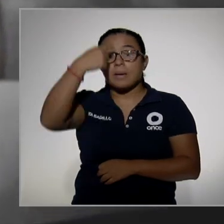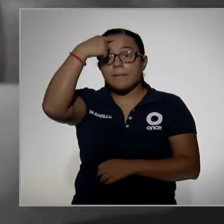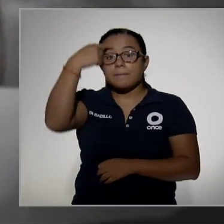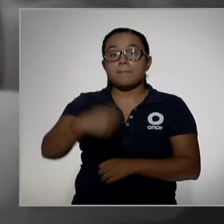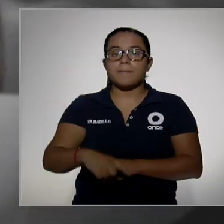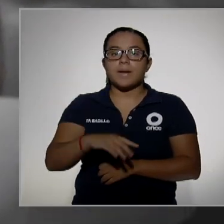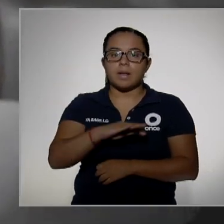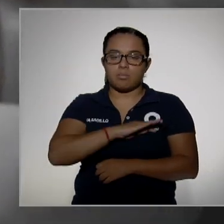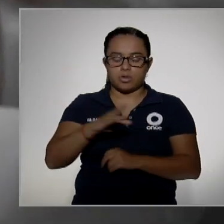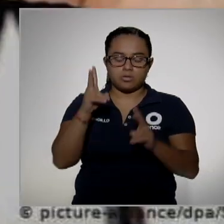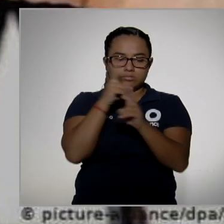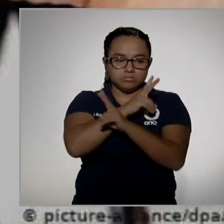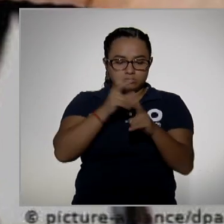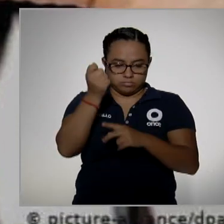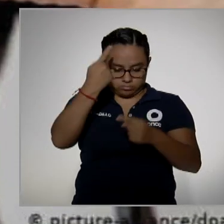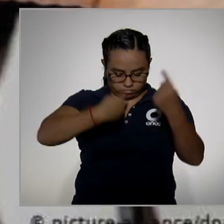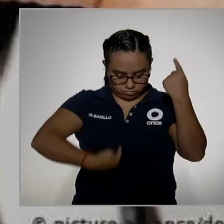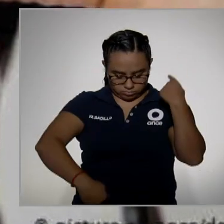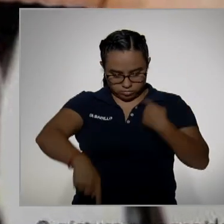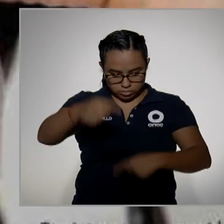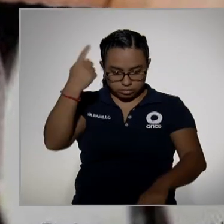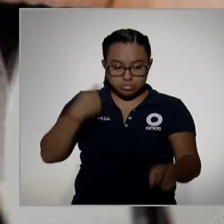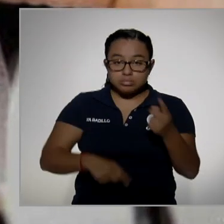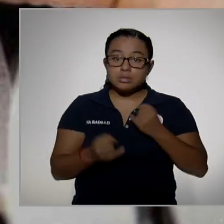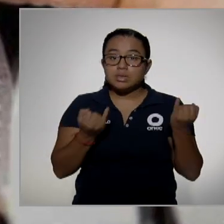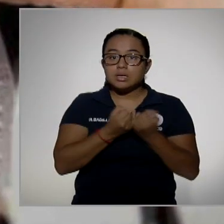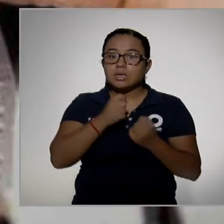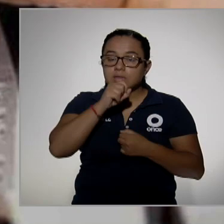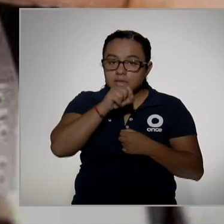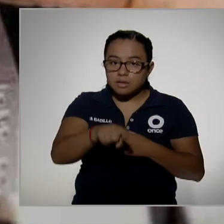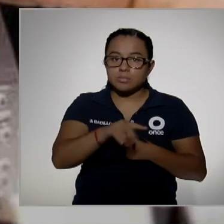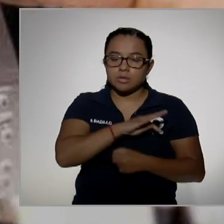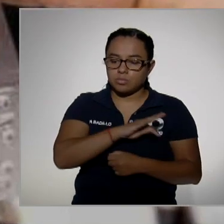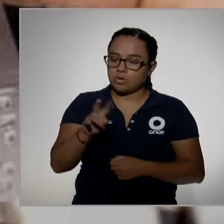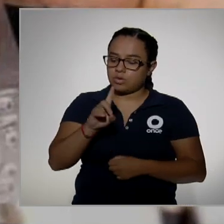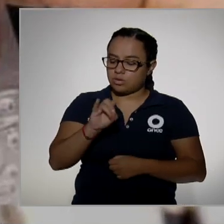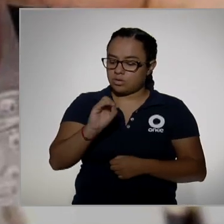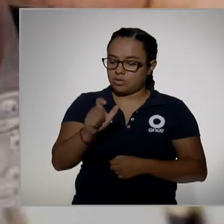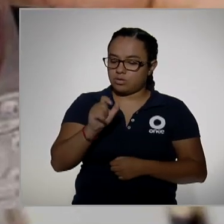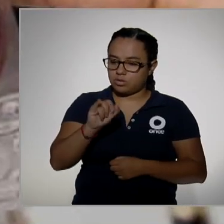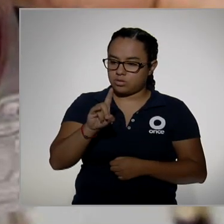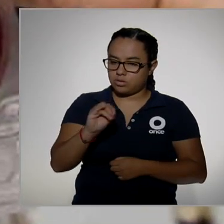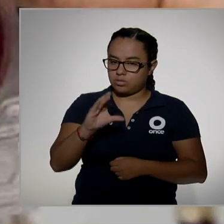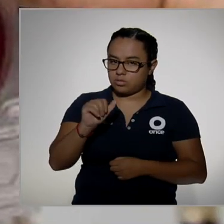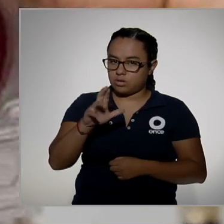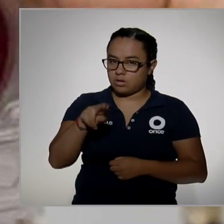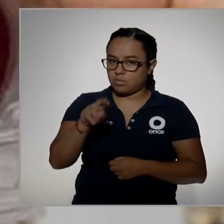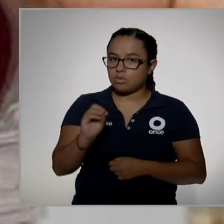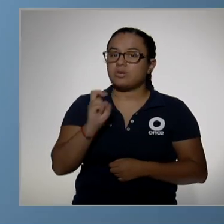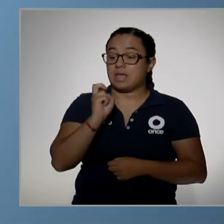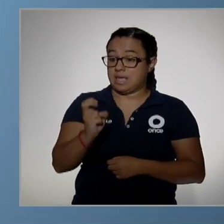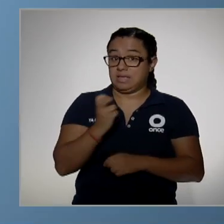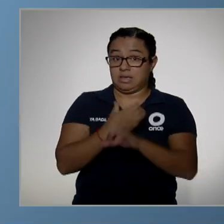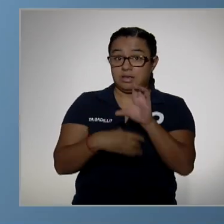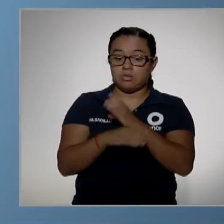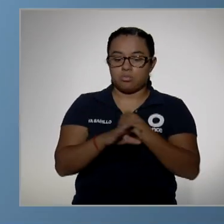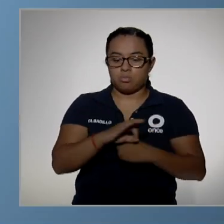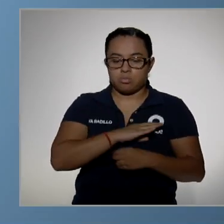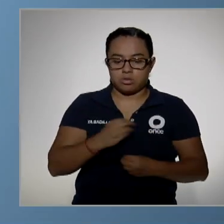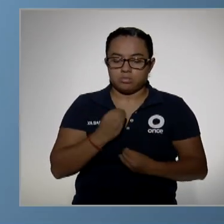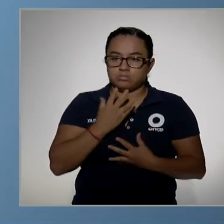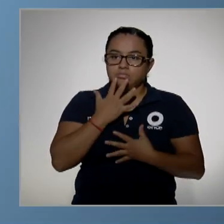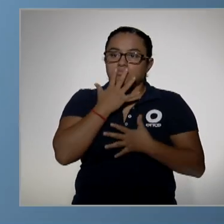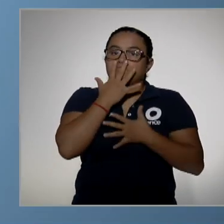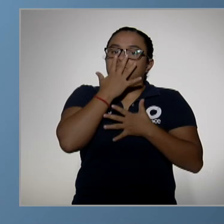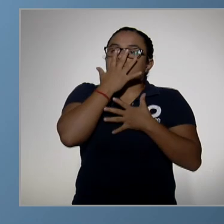transportar el oxígeno a todos nuestros organismos y al mismo tiempo recoger el dióxido de carbono que es la sustancia que después se exhala a través